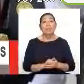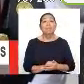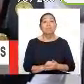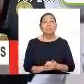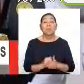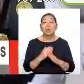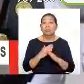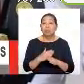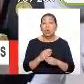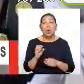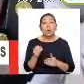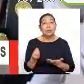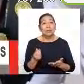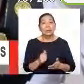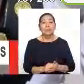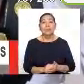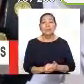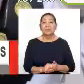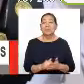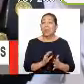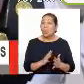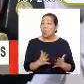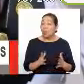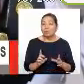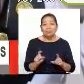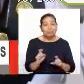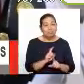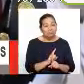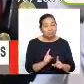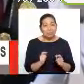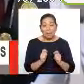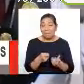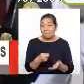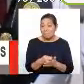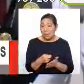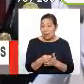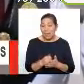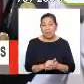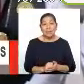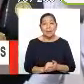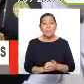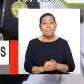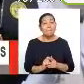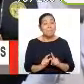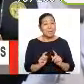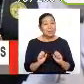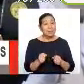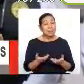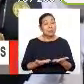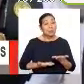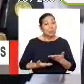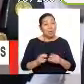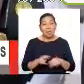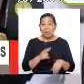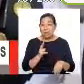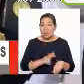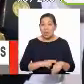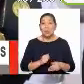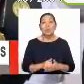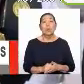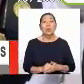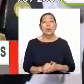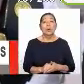han opuesto, obviamente, ya no han querido entregar el dinero como corresponde y había una reacción natural.